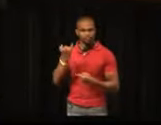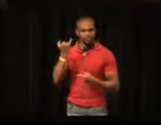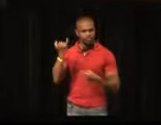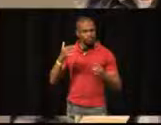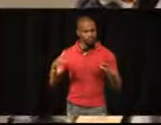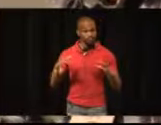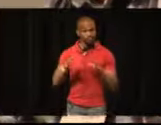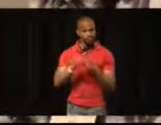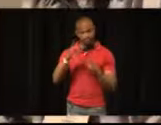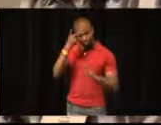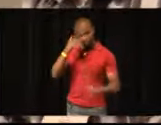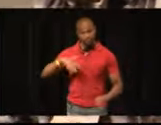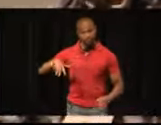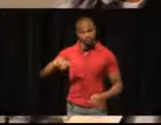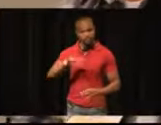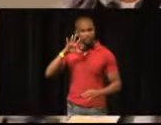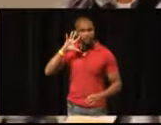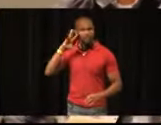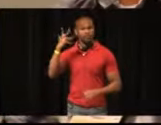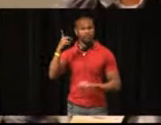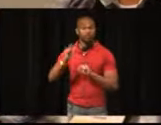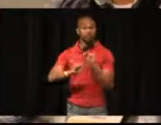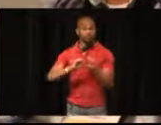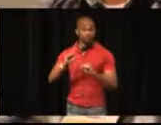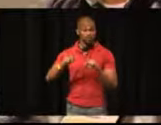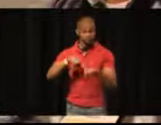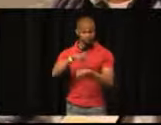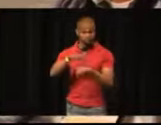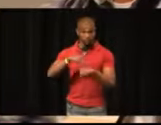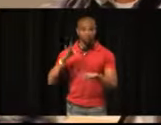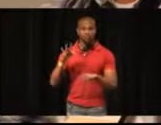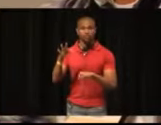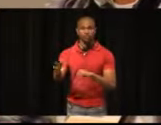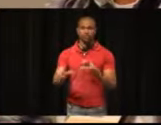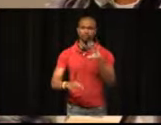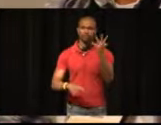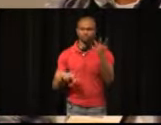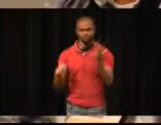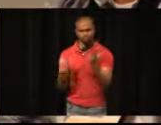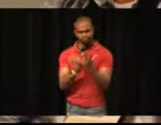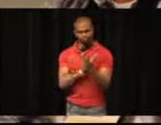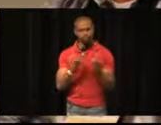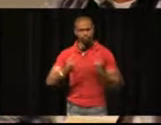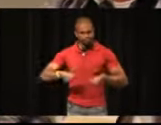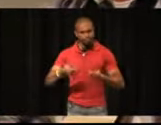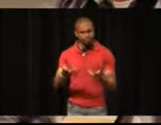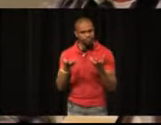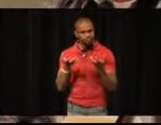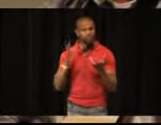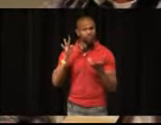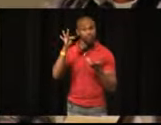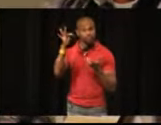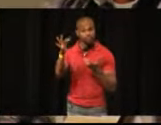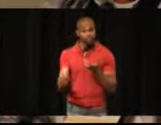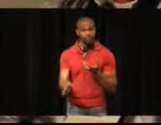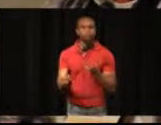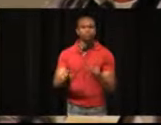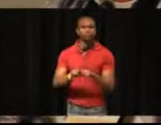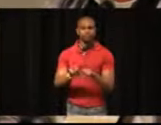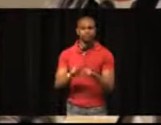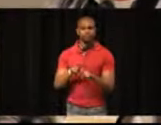reúne gente que decide mucho de lo que vamos a hacer en el país de ahora en adelante, lo que queremos ser, lo que pretendemos